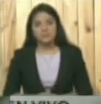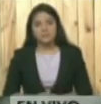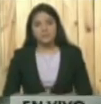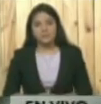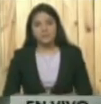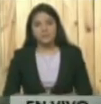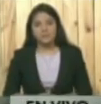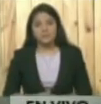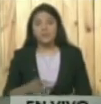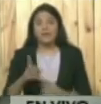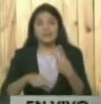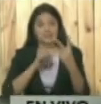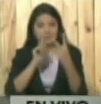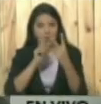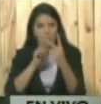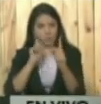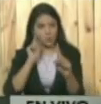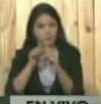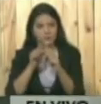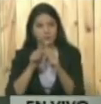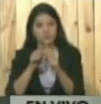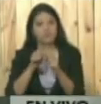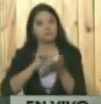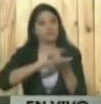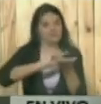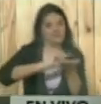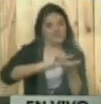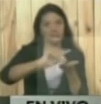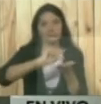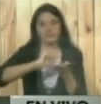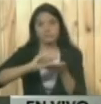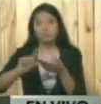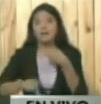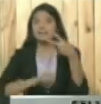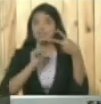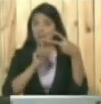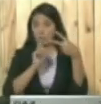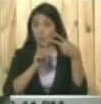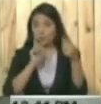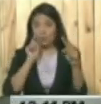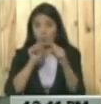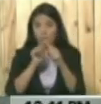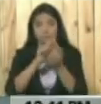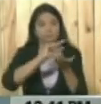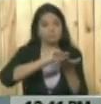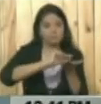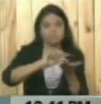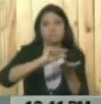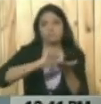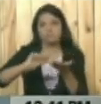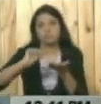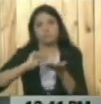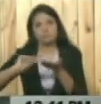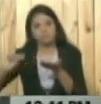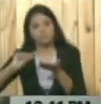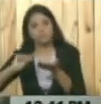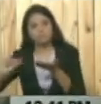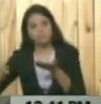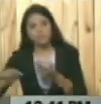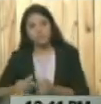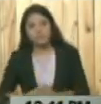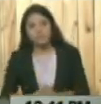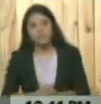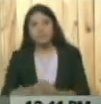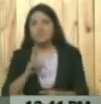En segundo lugar, el financiamiento. Segundo vértice, el financiamiento.